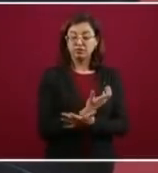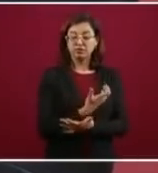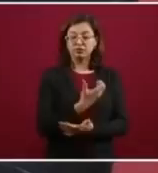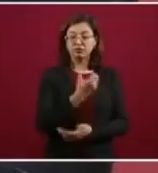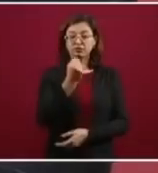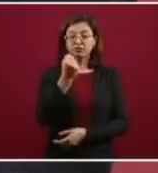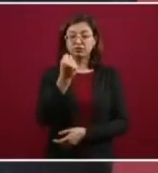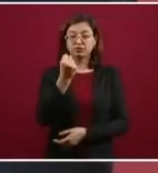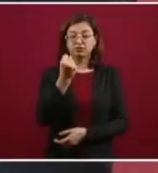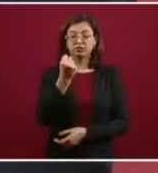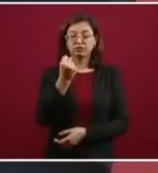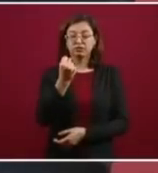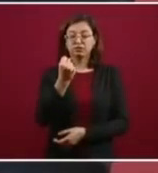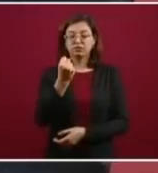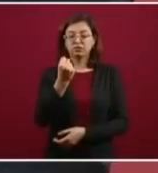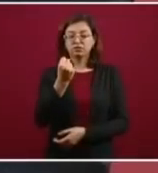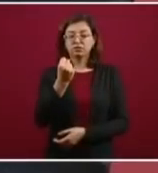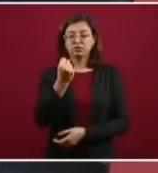del acto